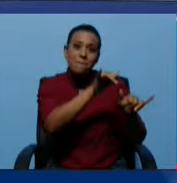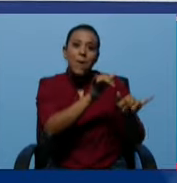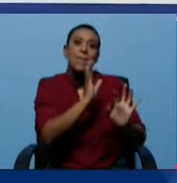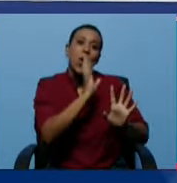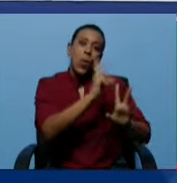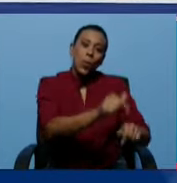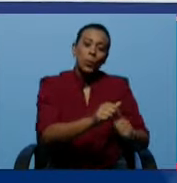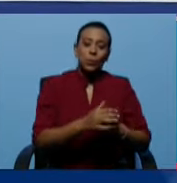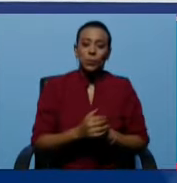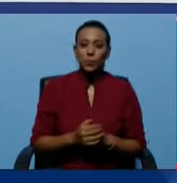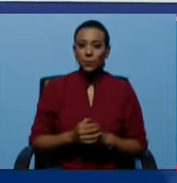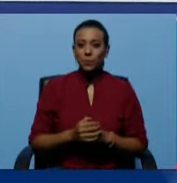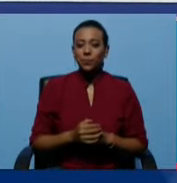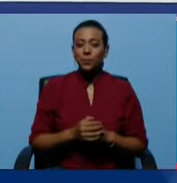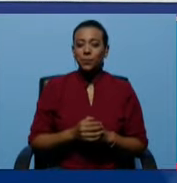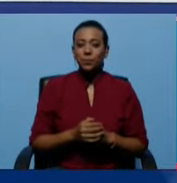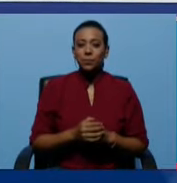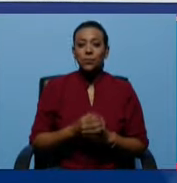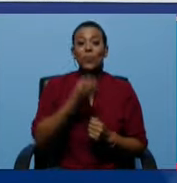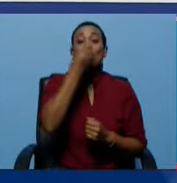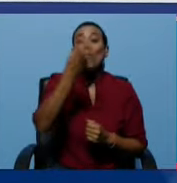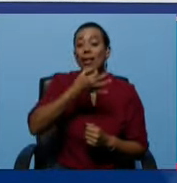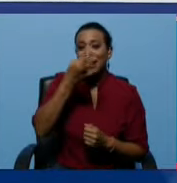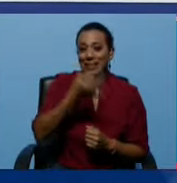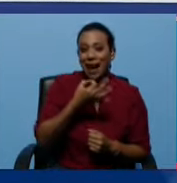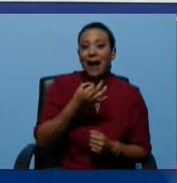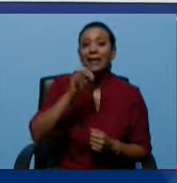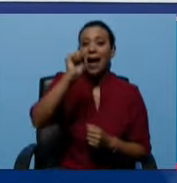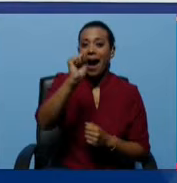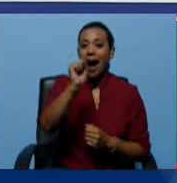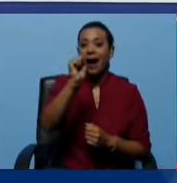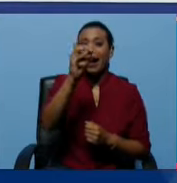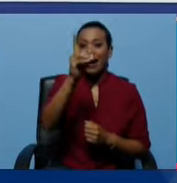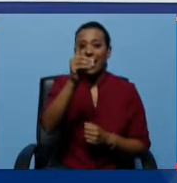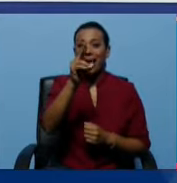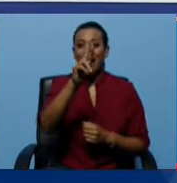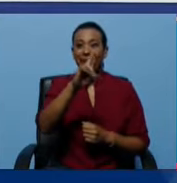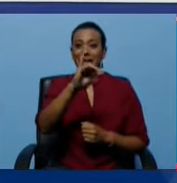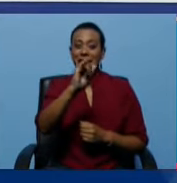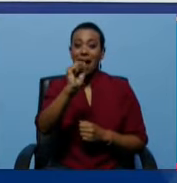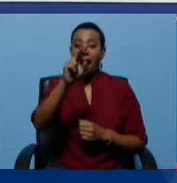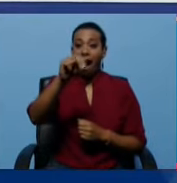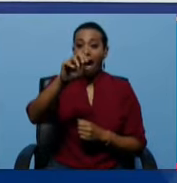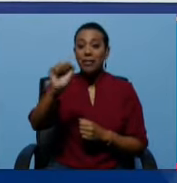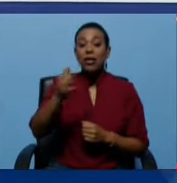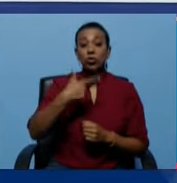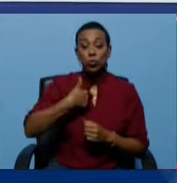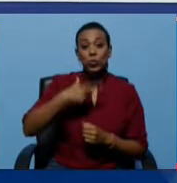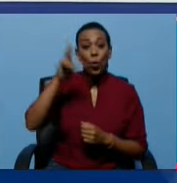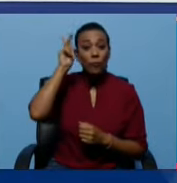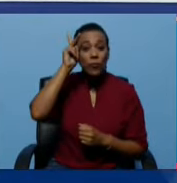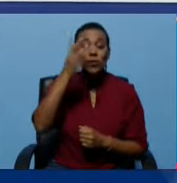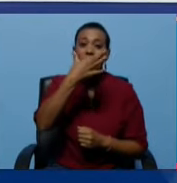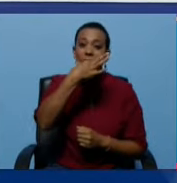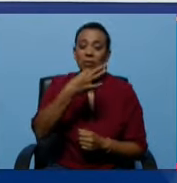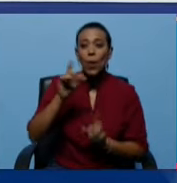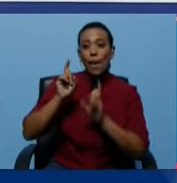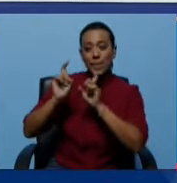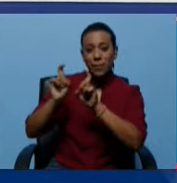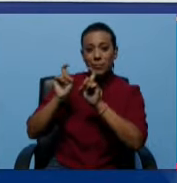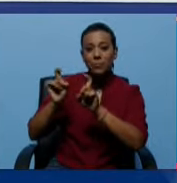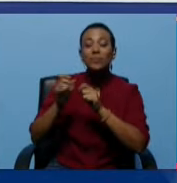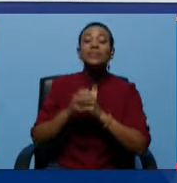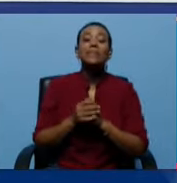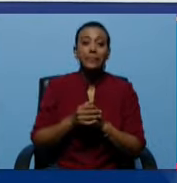usted. Buenas tardes, mi nombre es Adriana Iguaramato, presidente. Soy facilitadora del Meganúcleo de Robótica